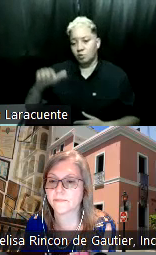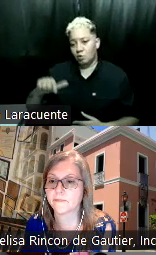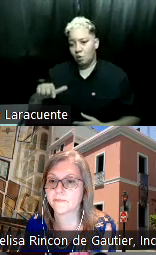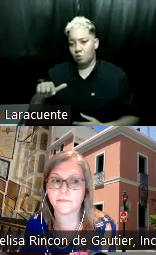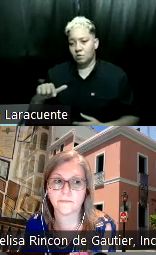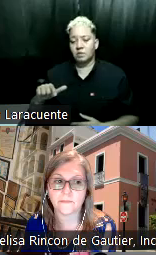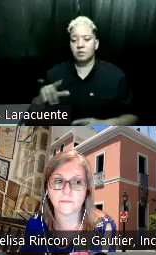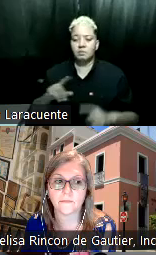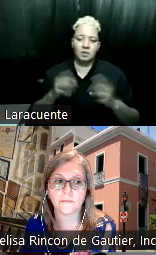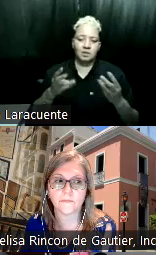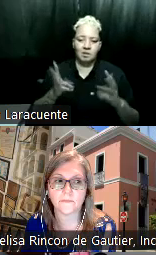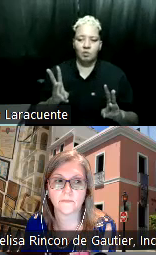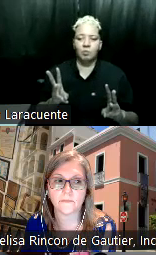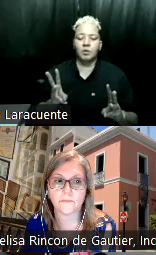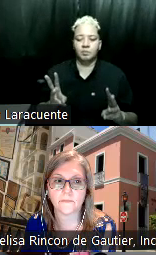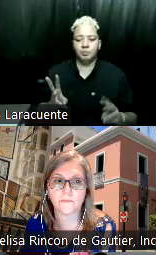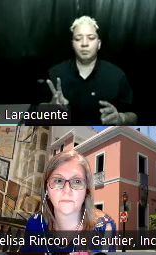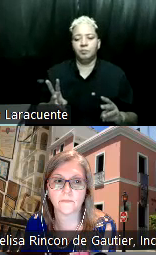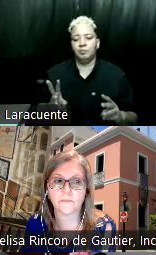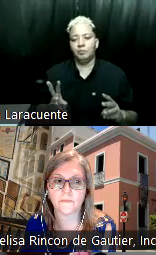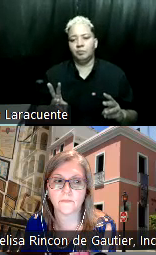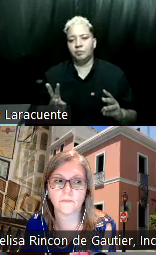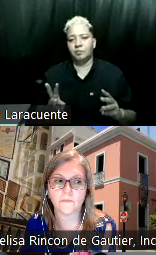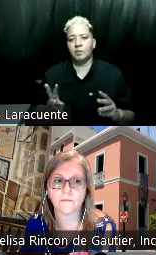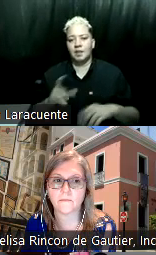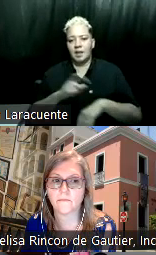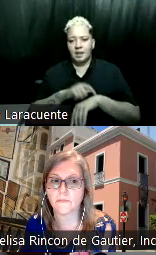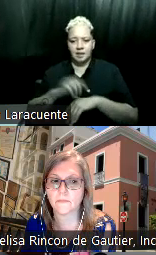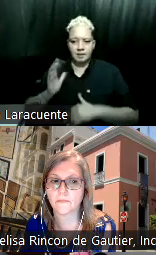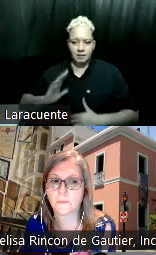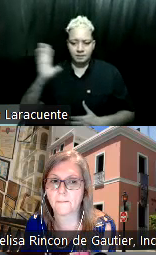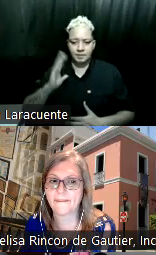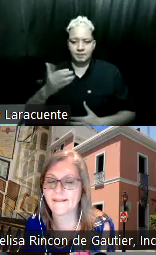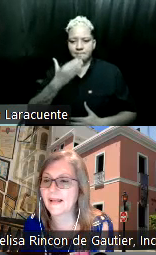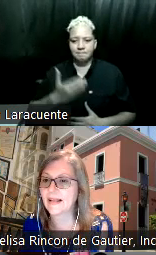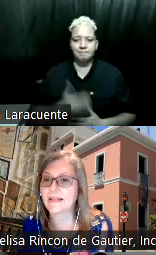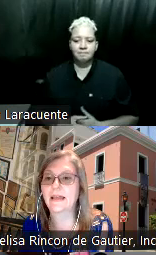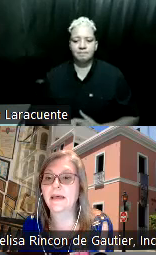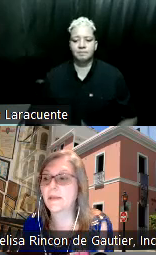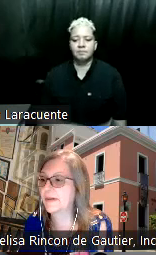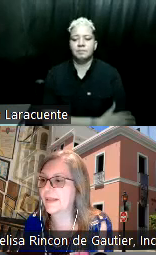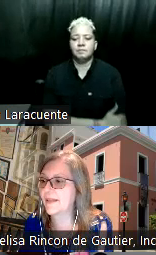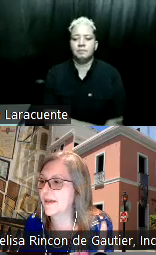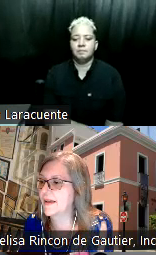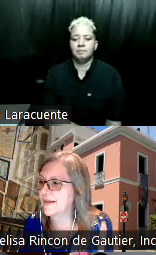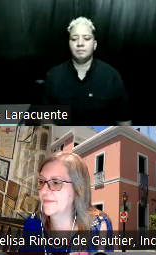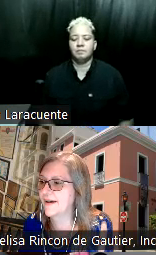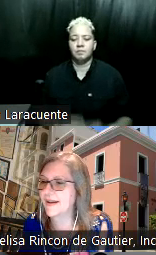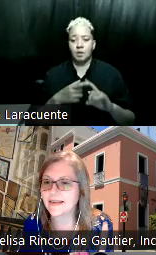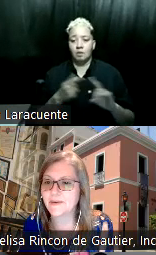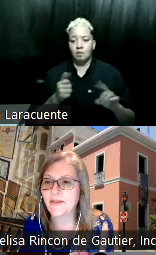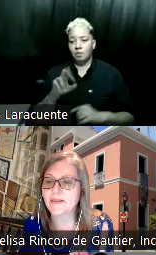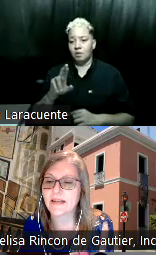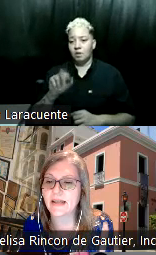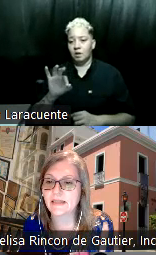así era el formato de la época. Gracias. De parte de